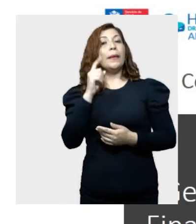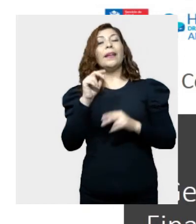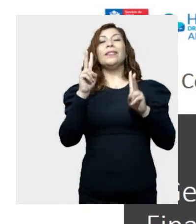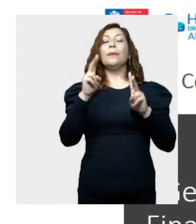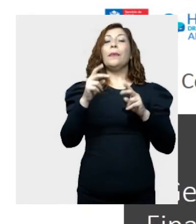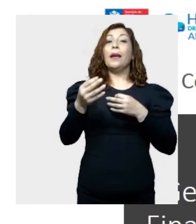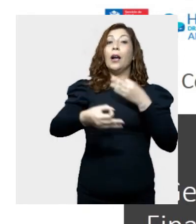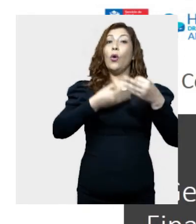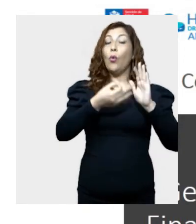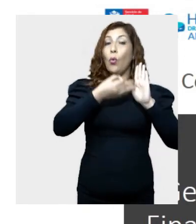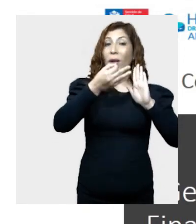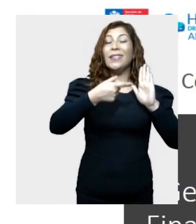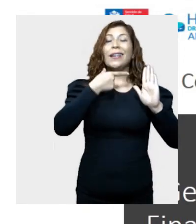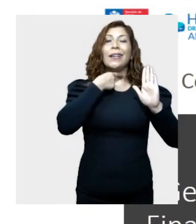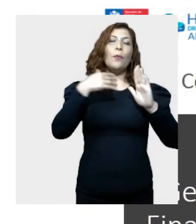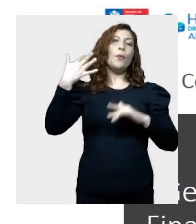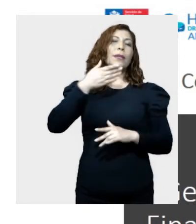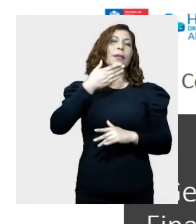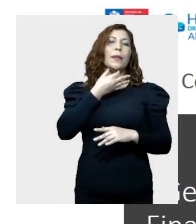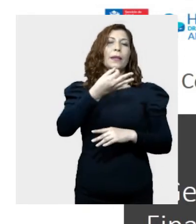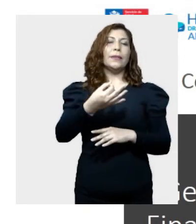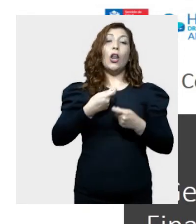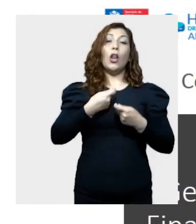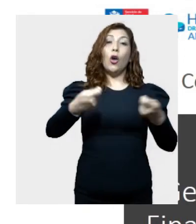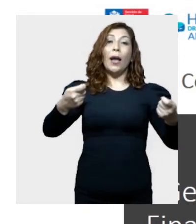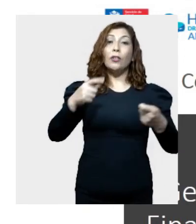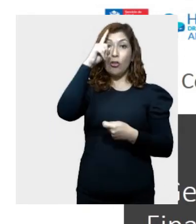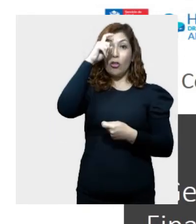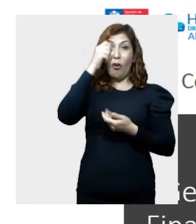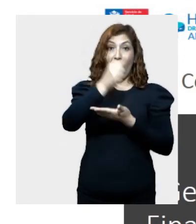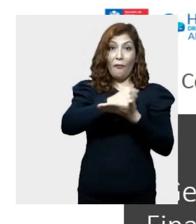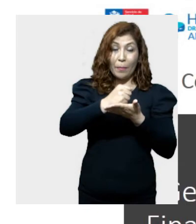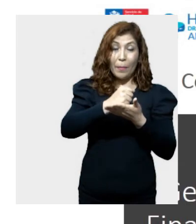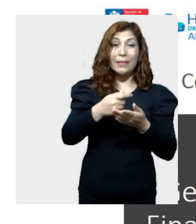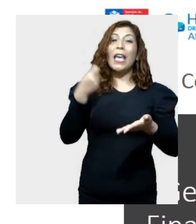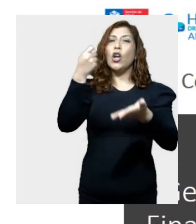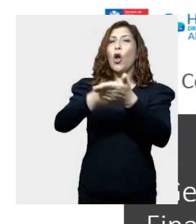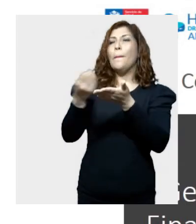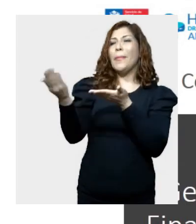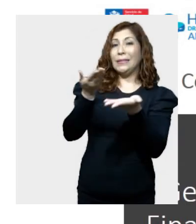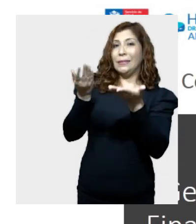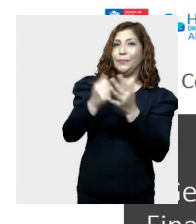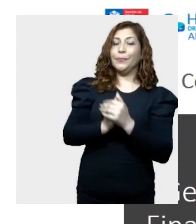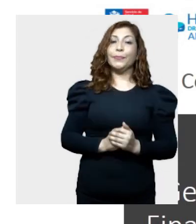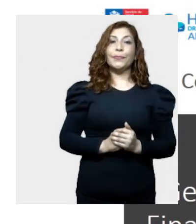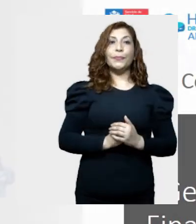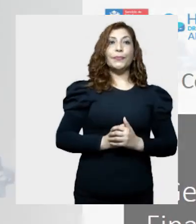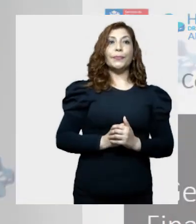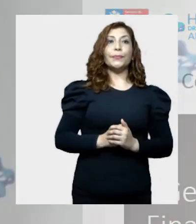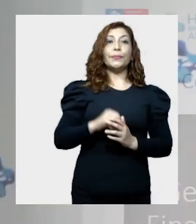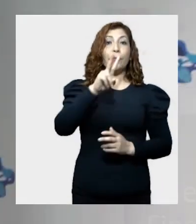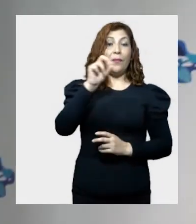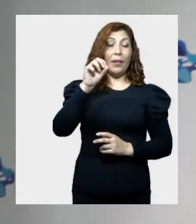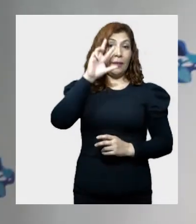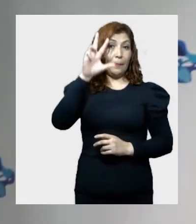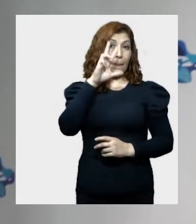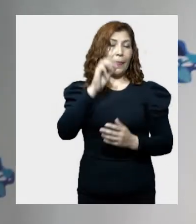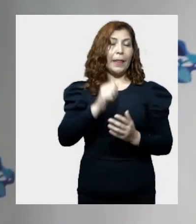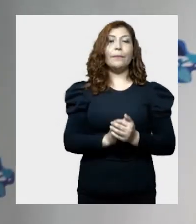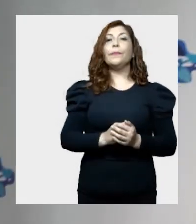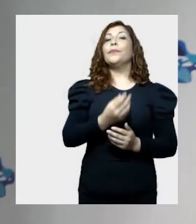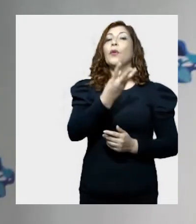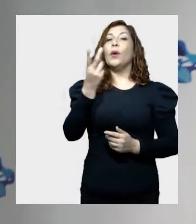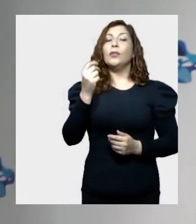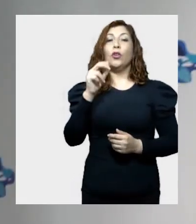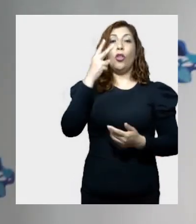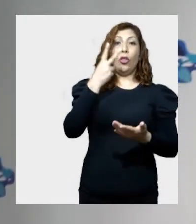esta cuenta, creemos importante hablar de los gastos de farmacia y compra de servicios. En 2019 fueron